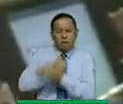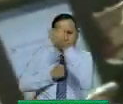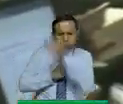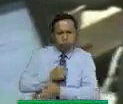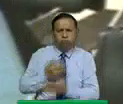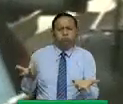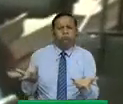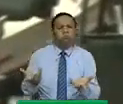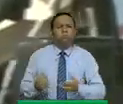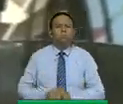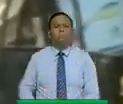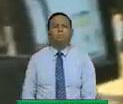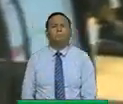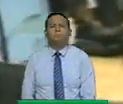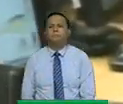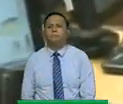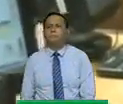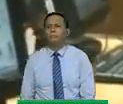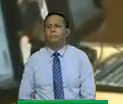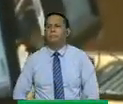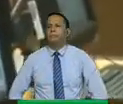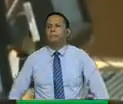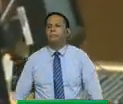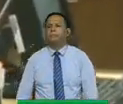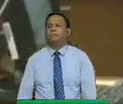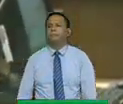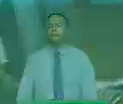Informó Héctor Romero.